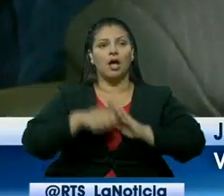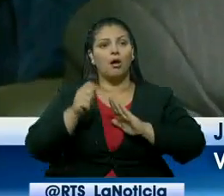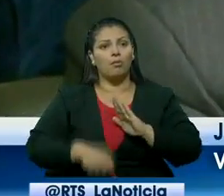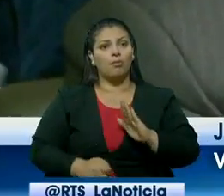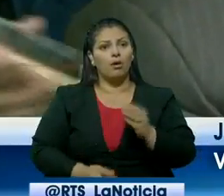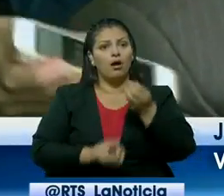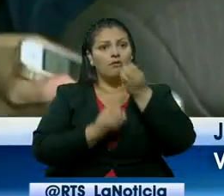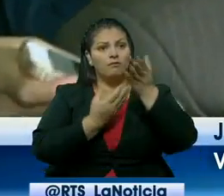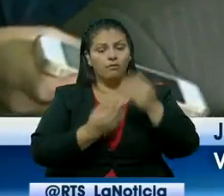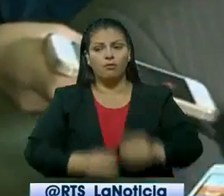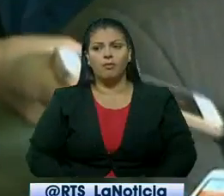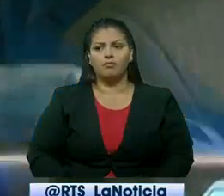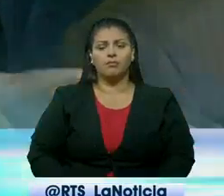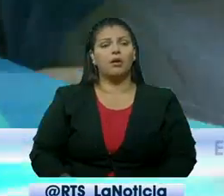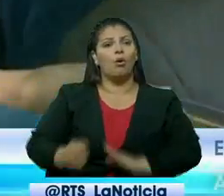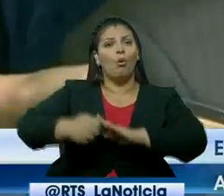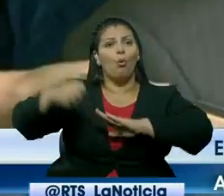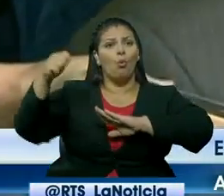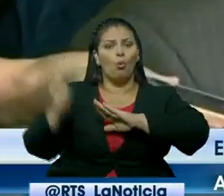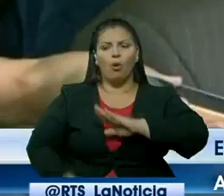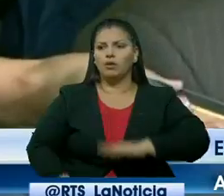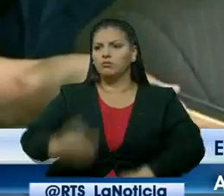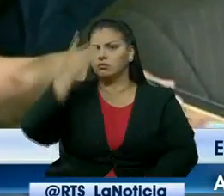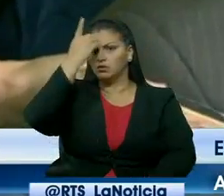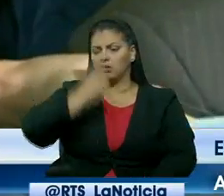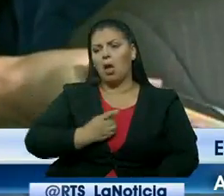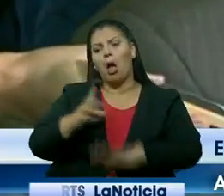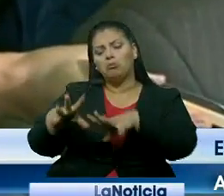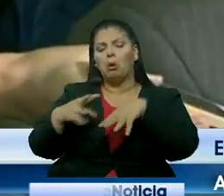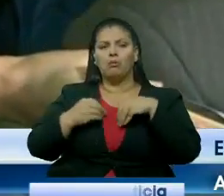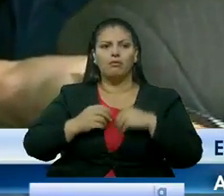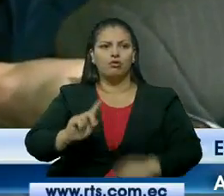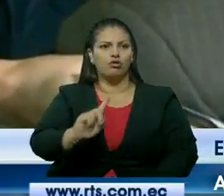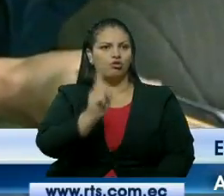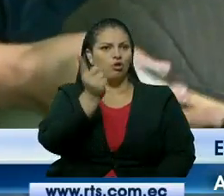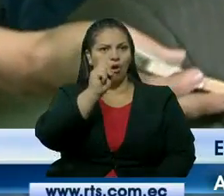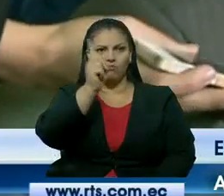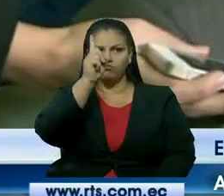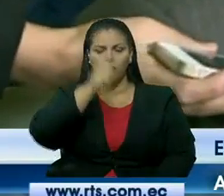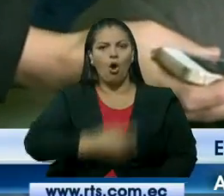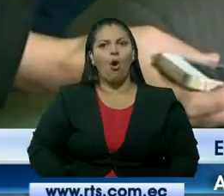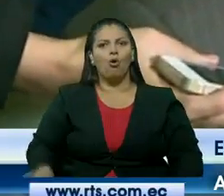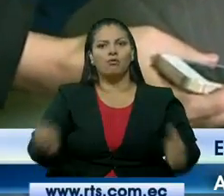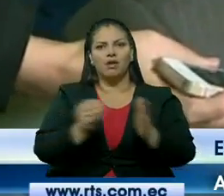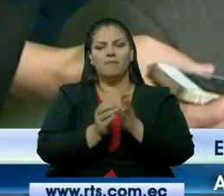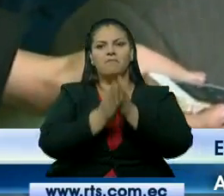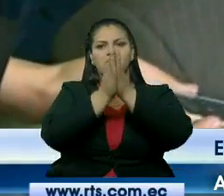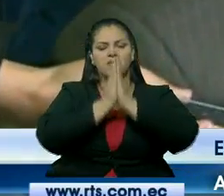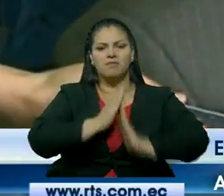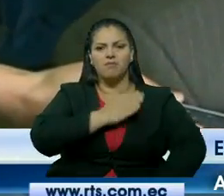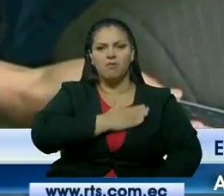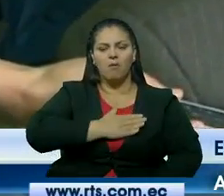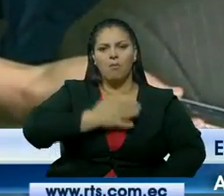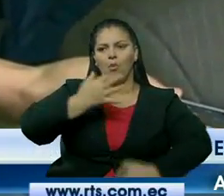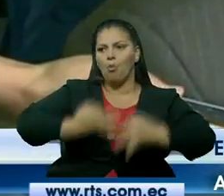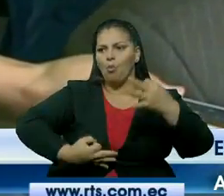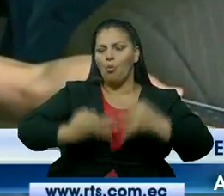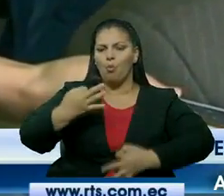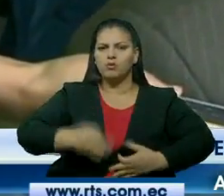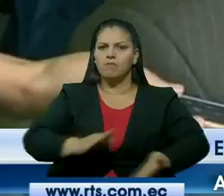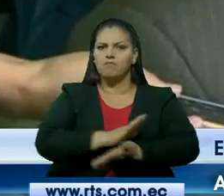presentar, justamente como le he dicho, el pedir una medida sustitutiva y después un recurso